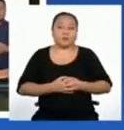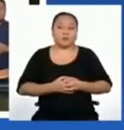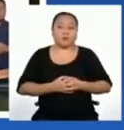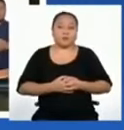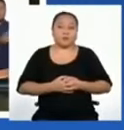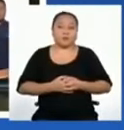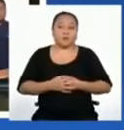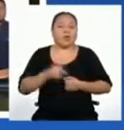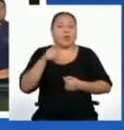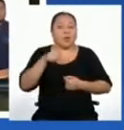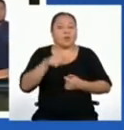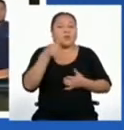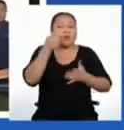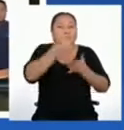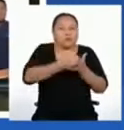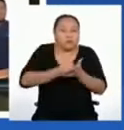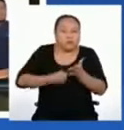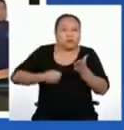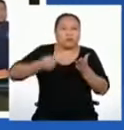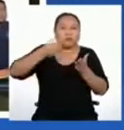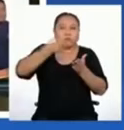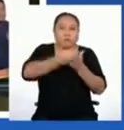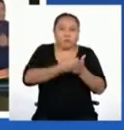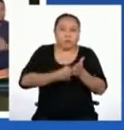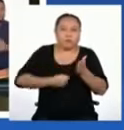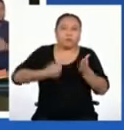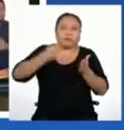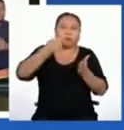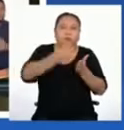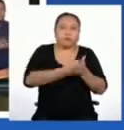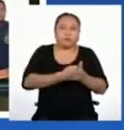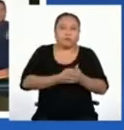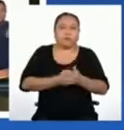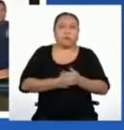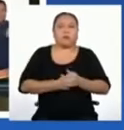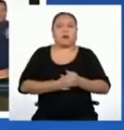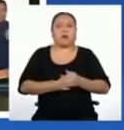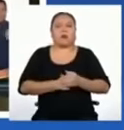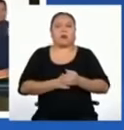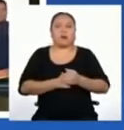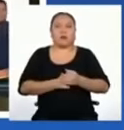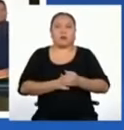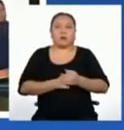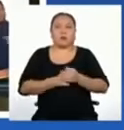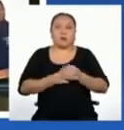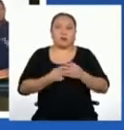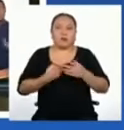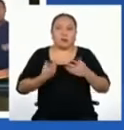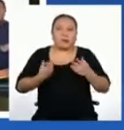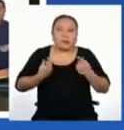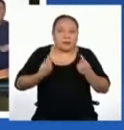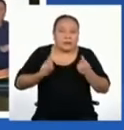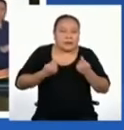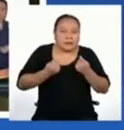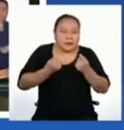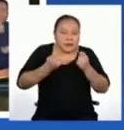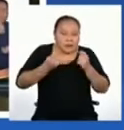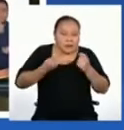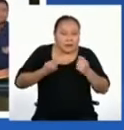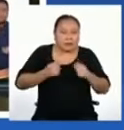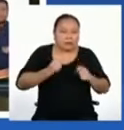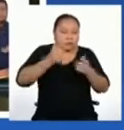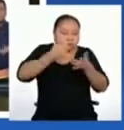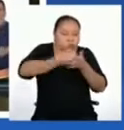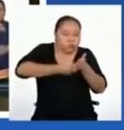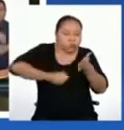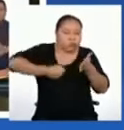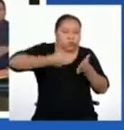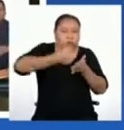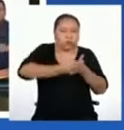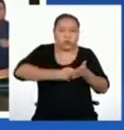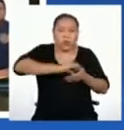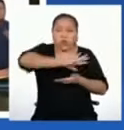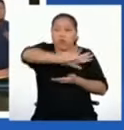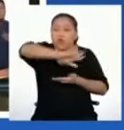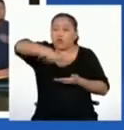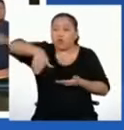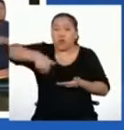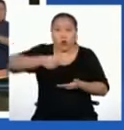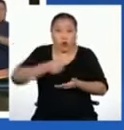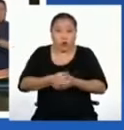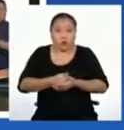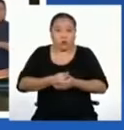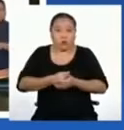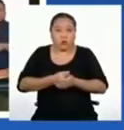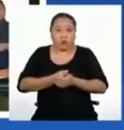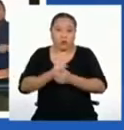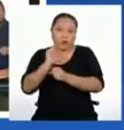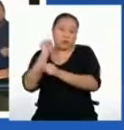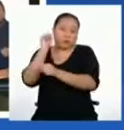Son los esfuerzos, los sacrificios que tenemos que hacer todos para vencer